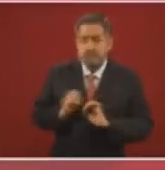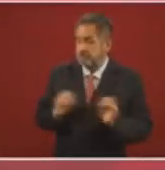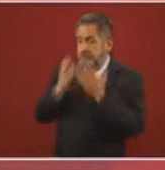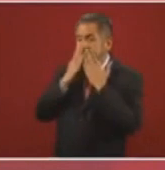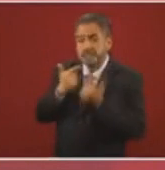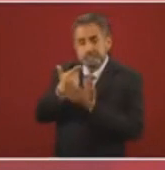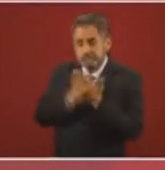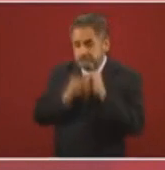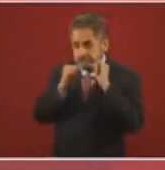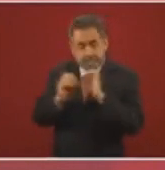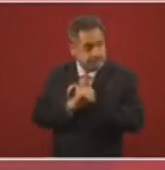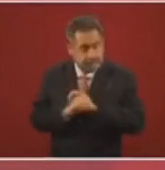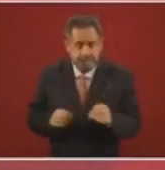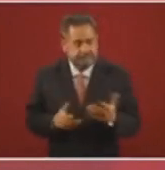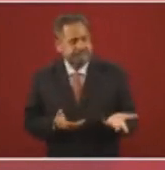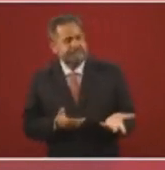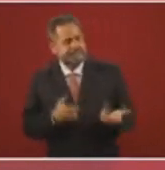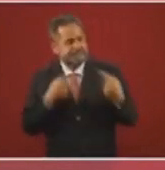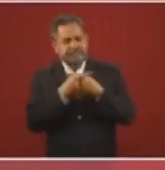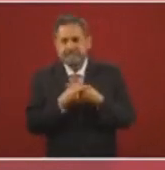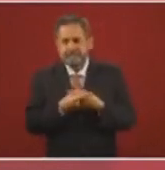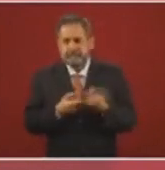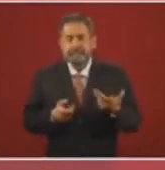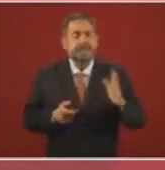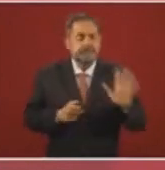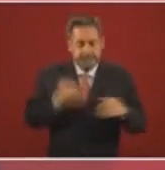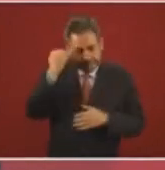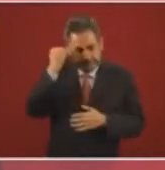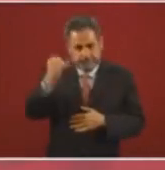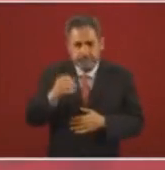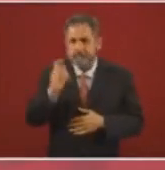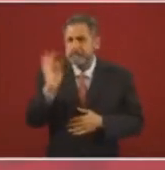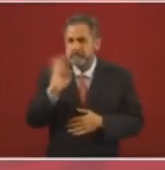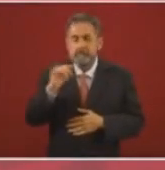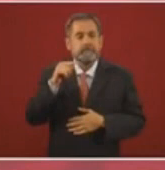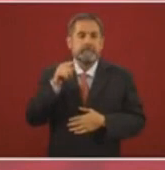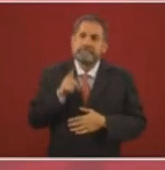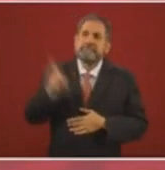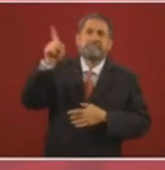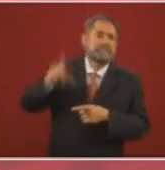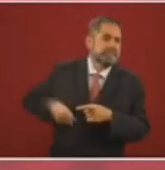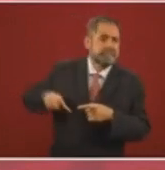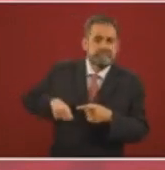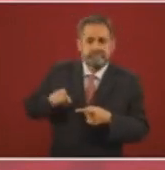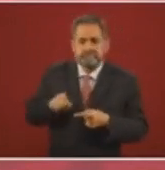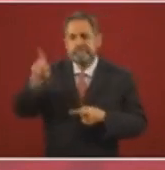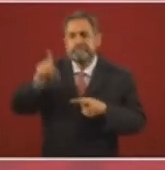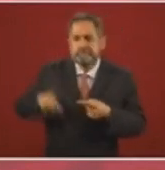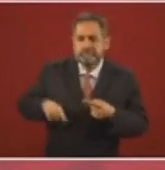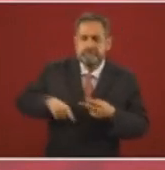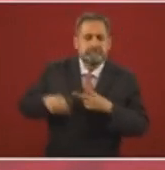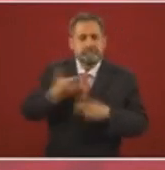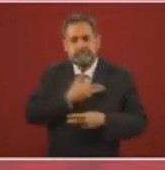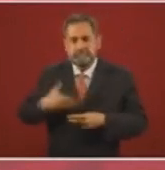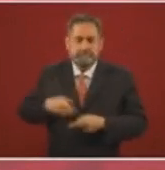sólo eran centros salud a todos y enseguida salió la idea de es que el gobierno es que es culpa del